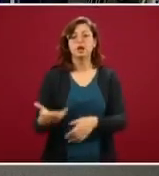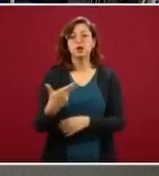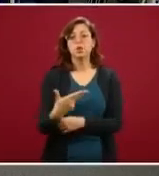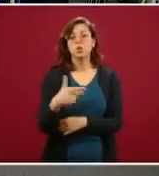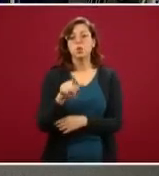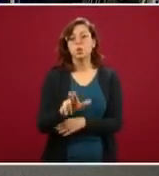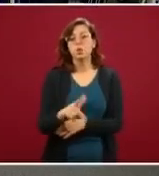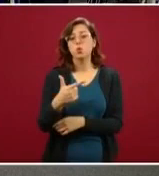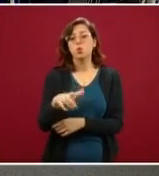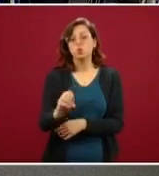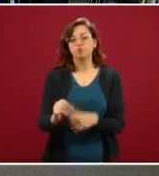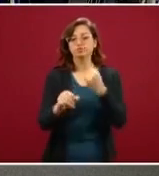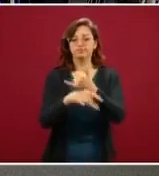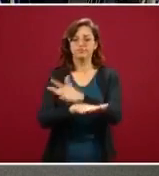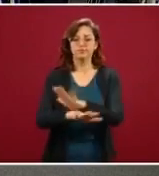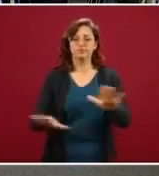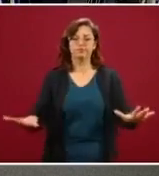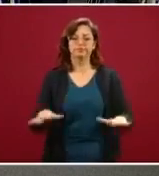vamos.